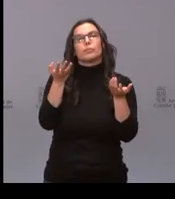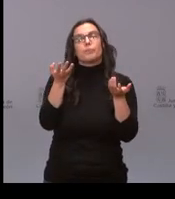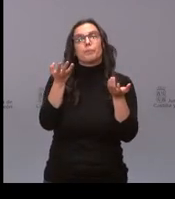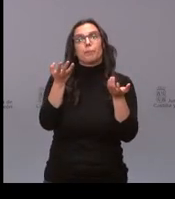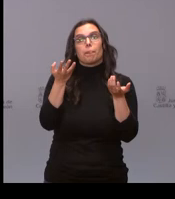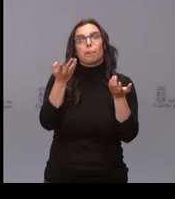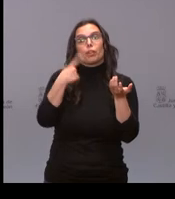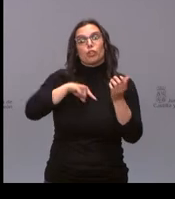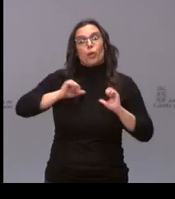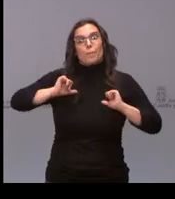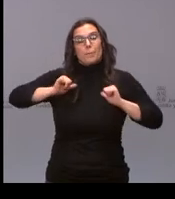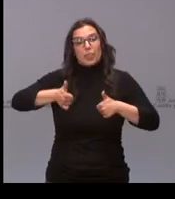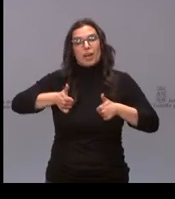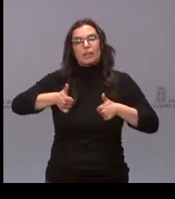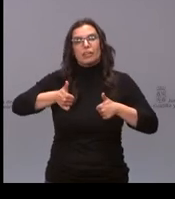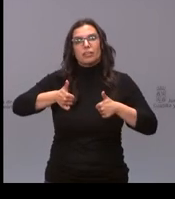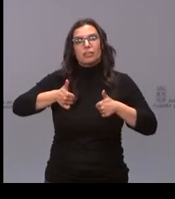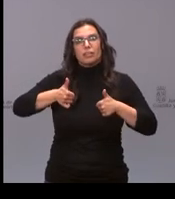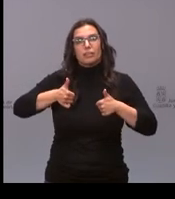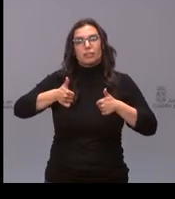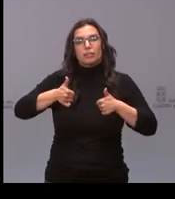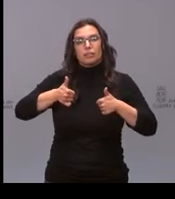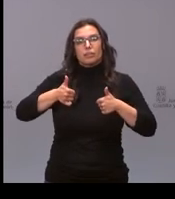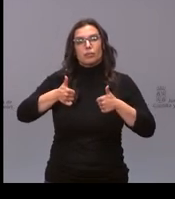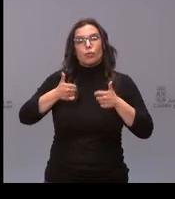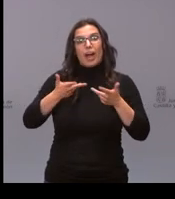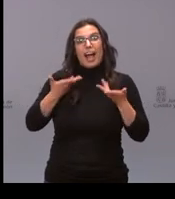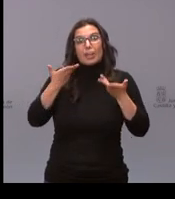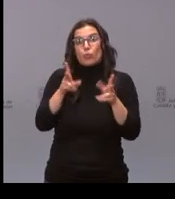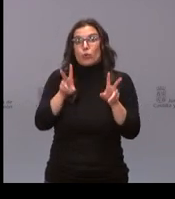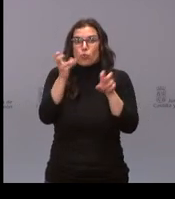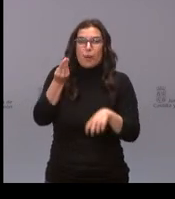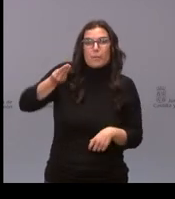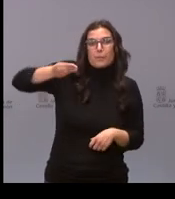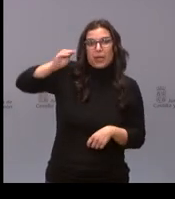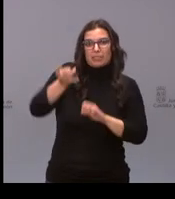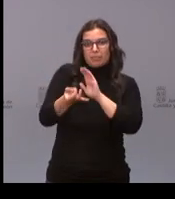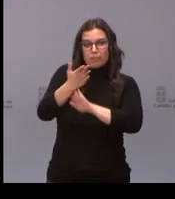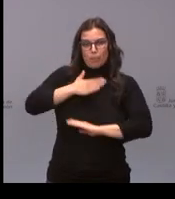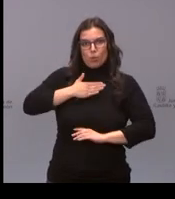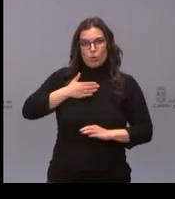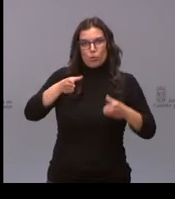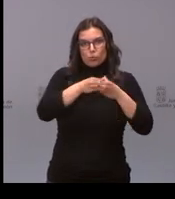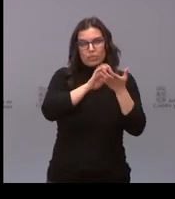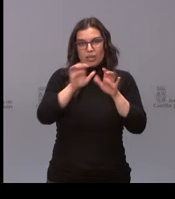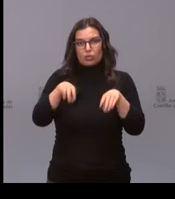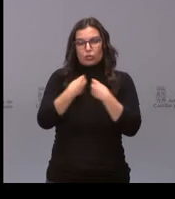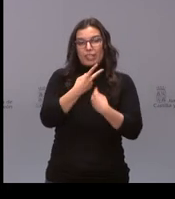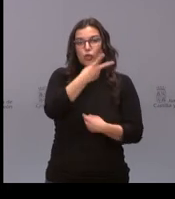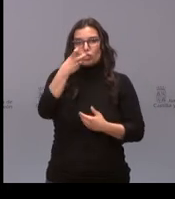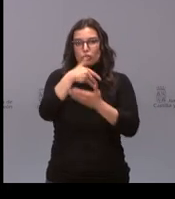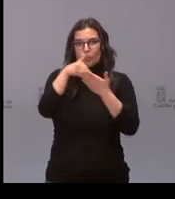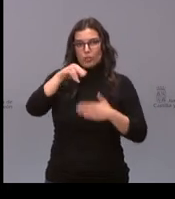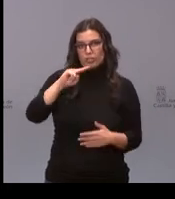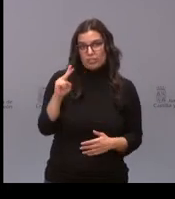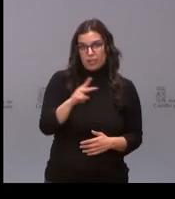que vamos a iniciar un nuevo paquete de ayudas de la Junta de Castilla y León con 200 millones de